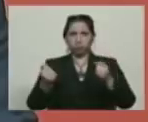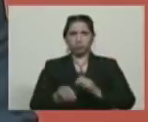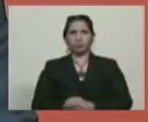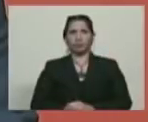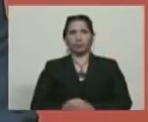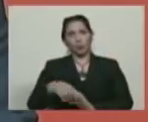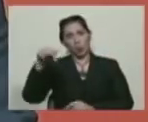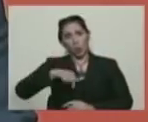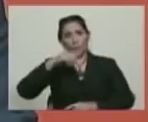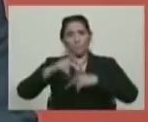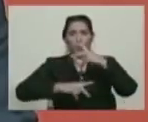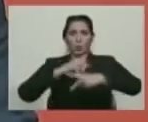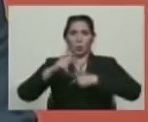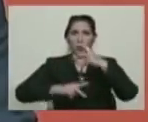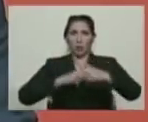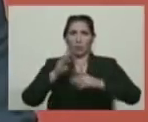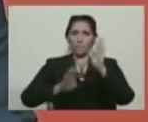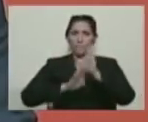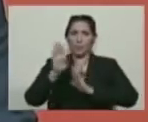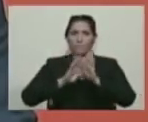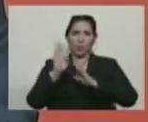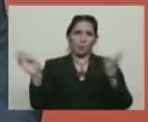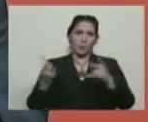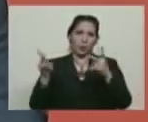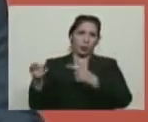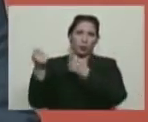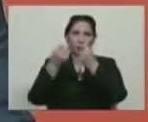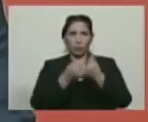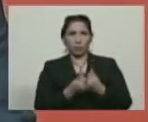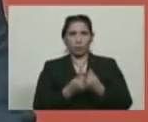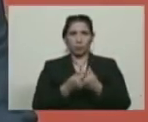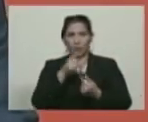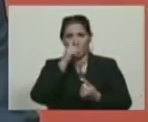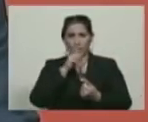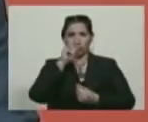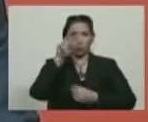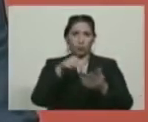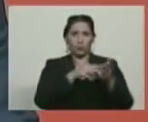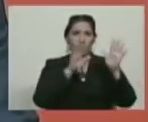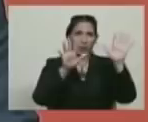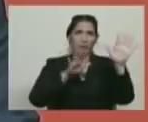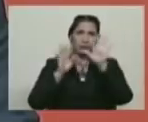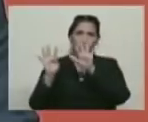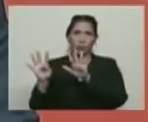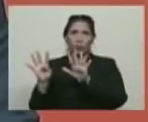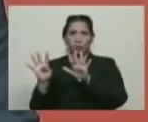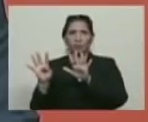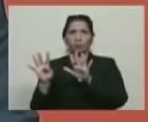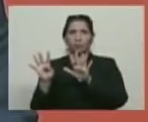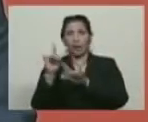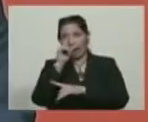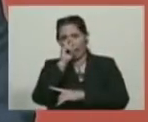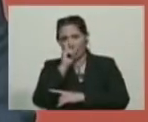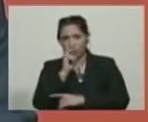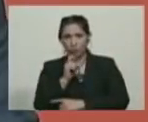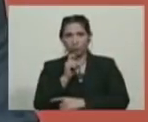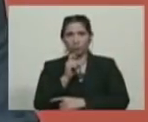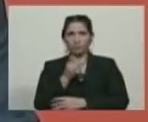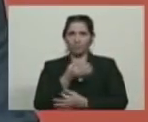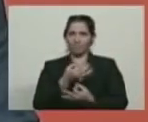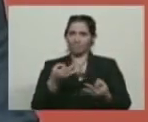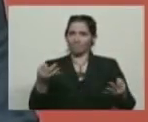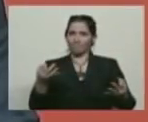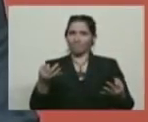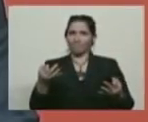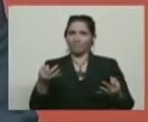con el programa de recuperación crecimiento y prosperidad que el año 2019 será un año de despegue